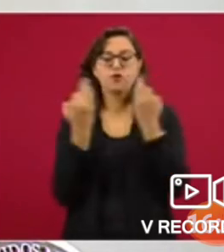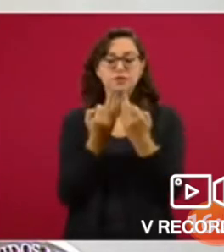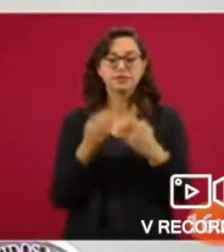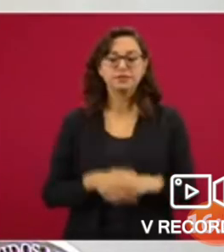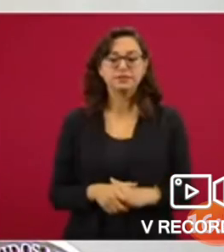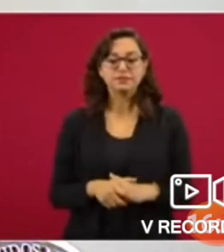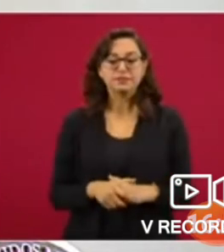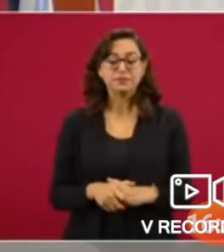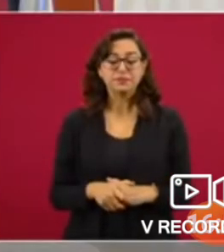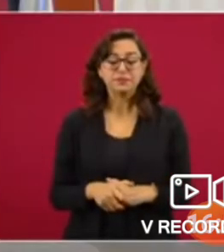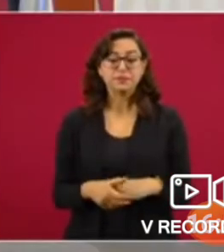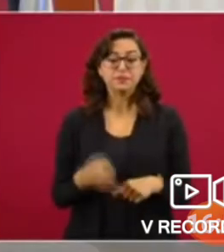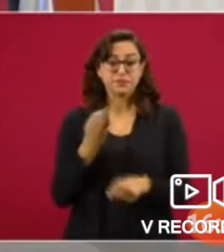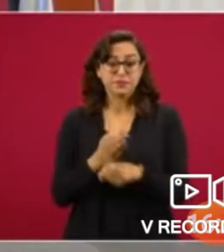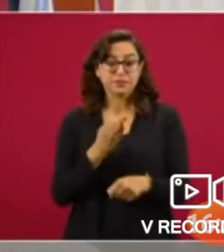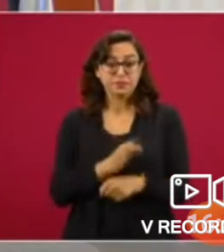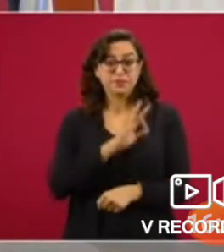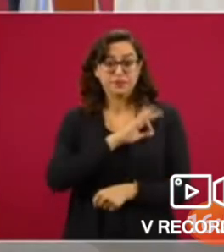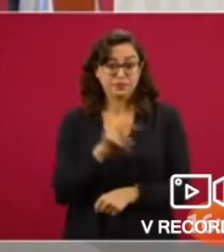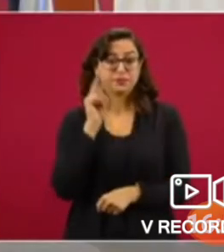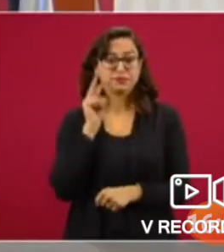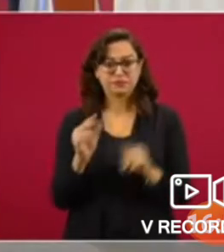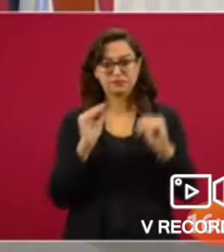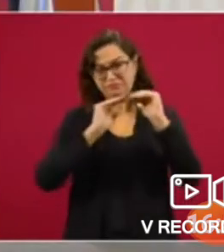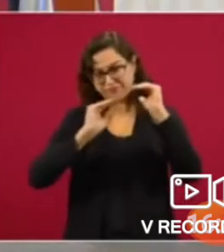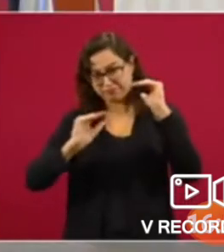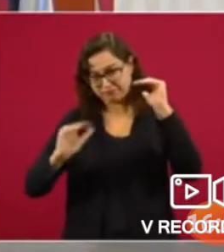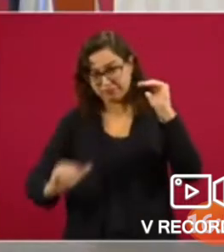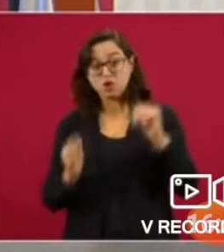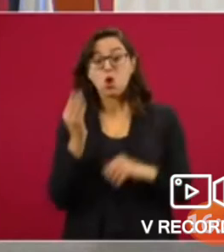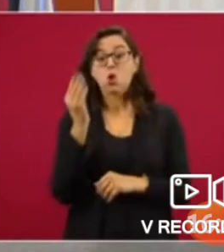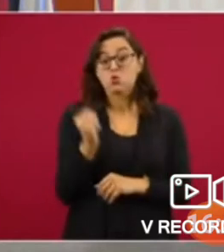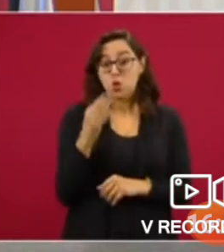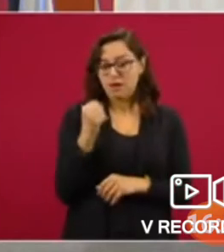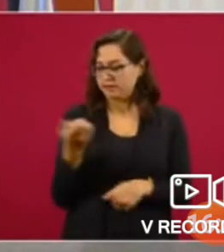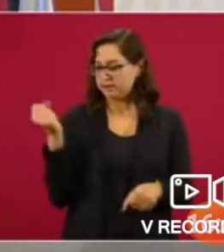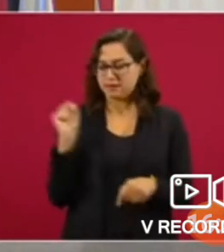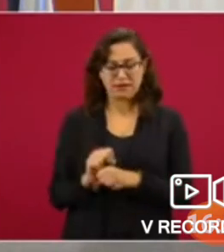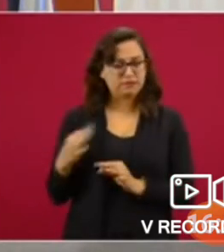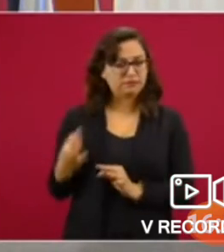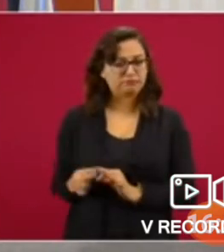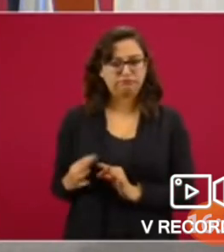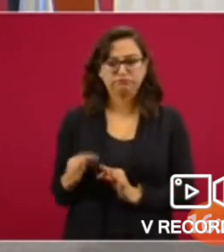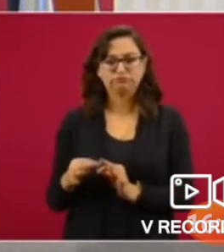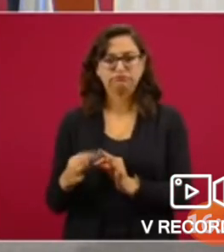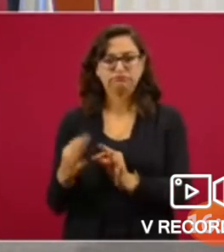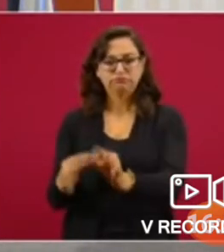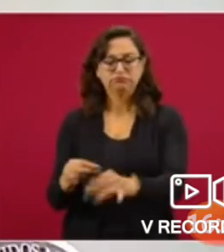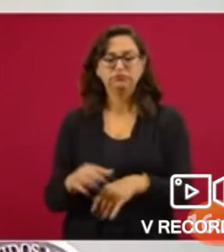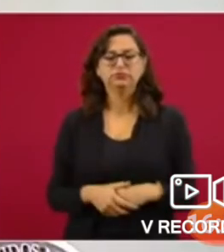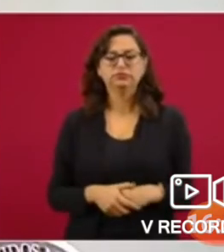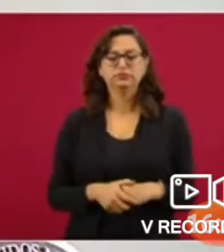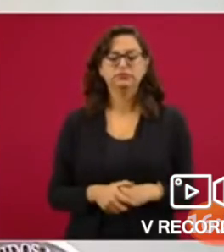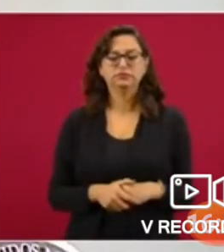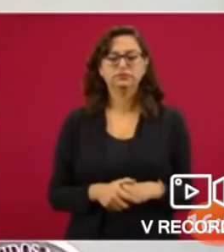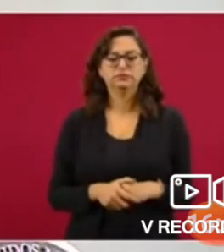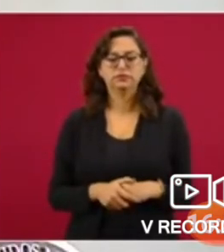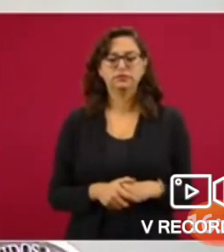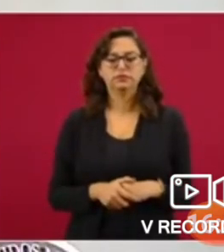existe esta reducción de 9 semanas consecutivas. En el cambio más reciente registrado, que es o